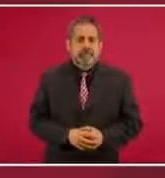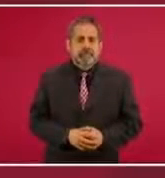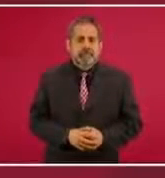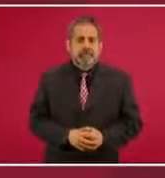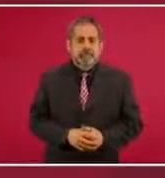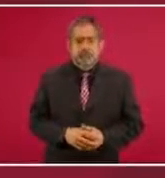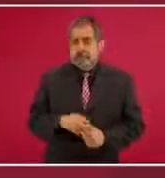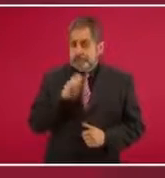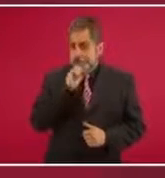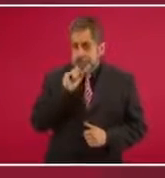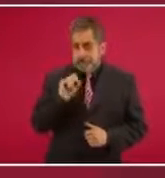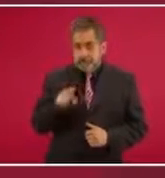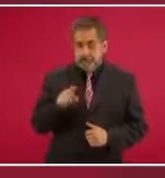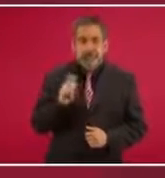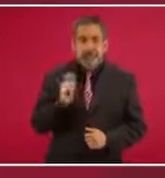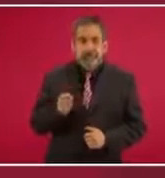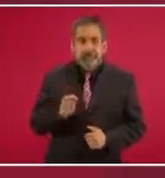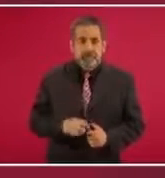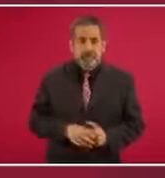lo mismo